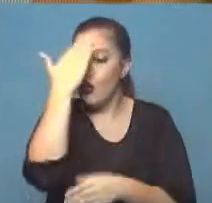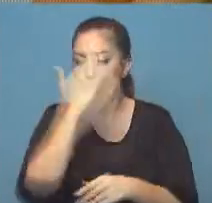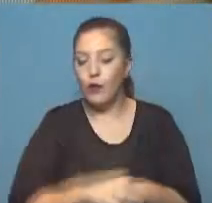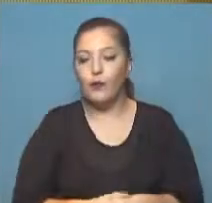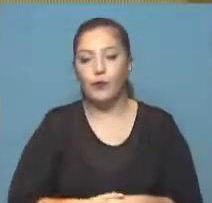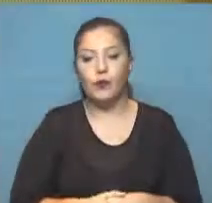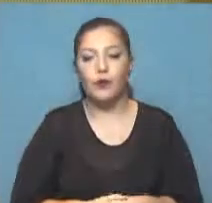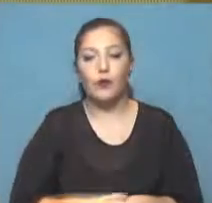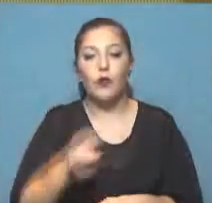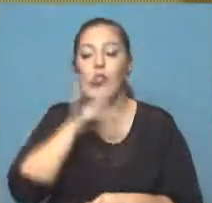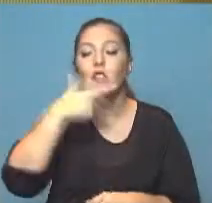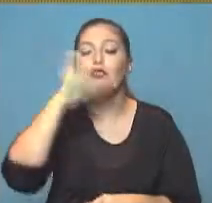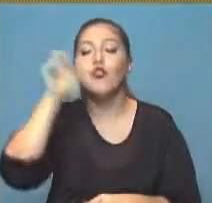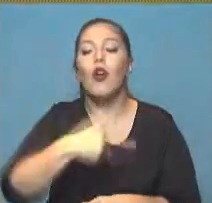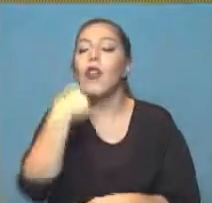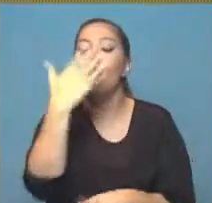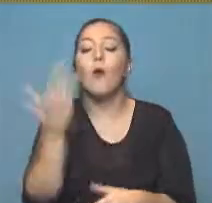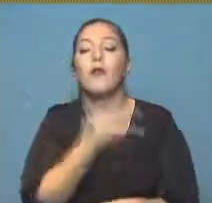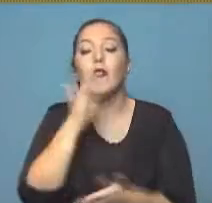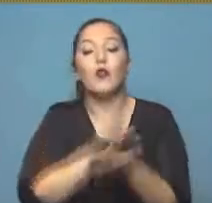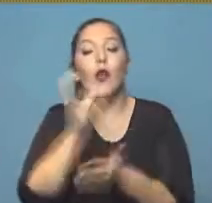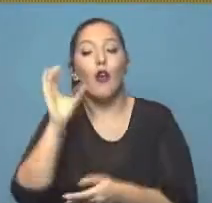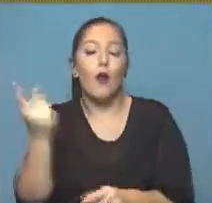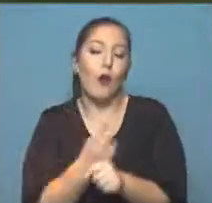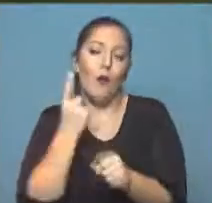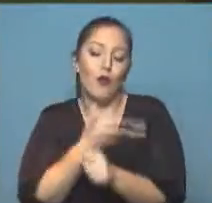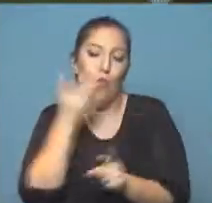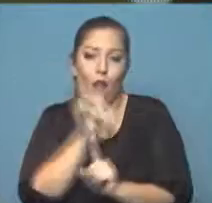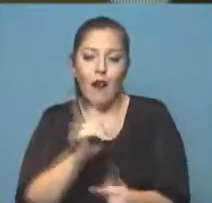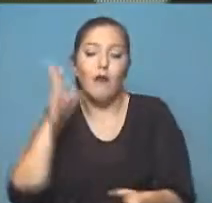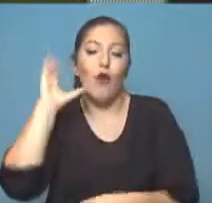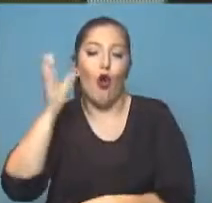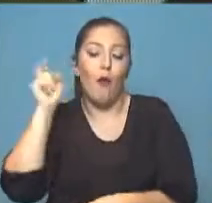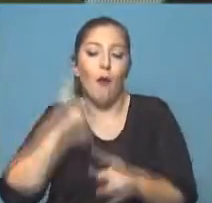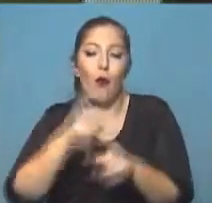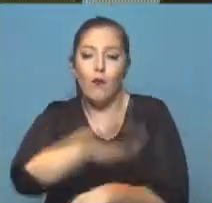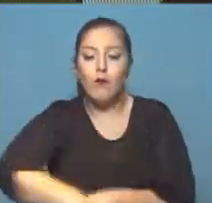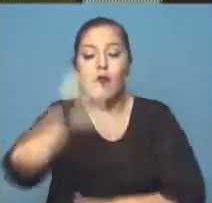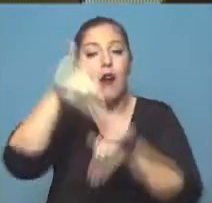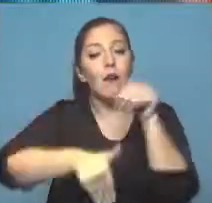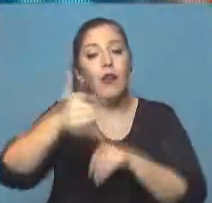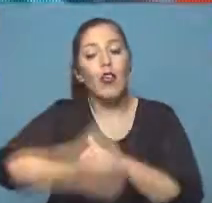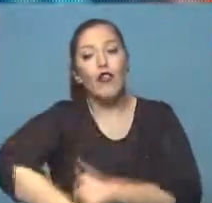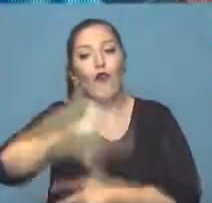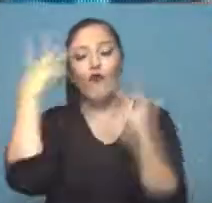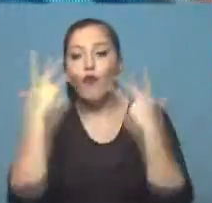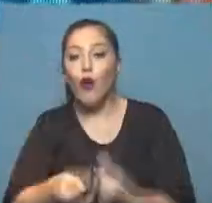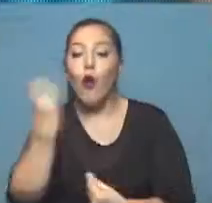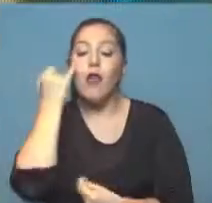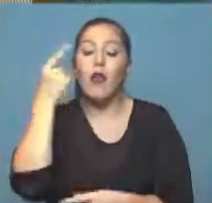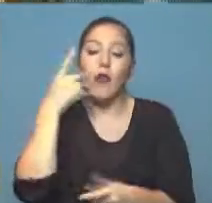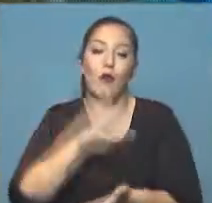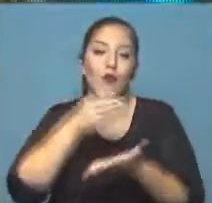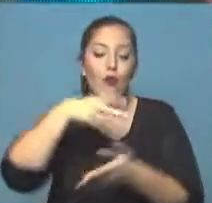José Natanson recién les dijo, vamos a hablar de Colombia. No podemos no hablar de Colombia después del referéndum que dio el triunfo al no y después del Nobel